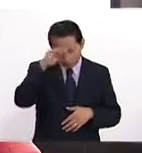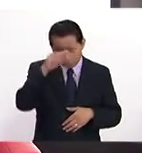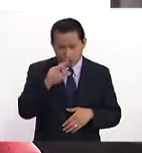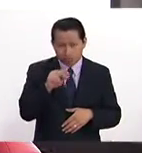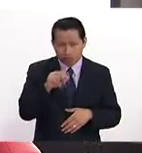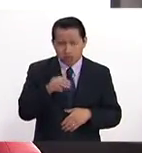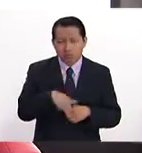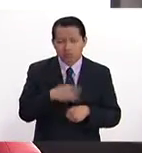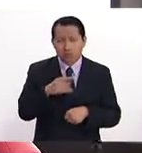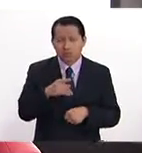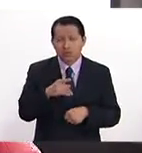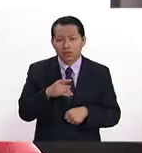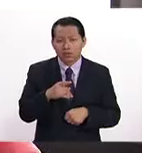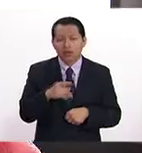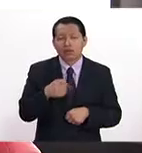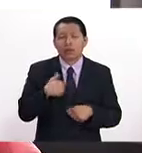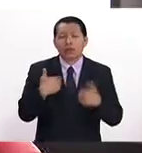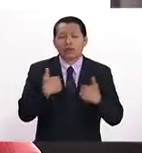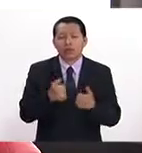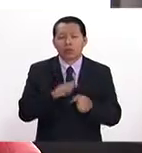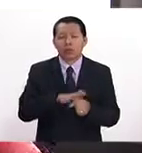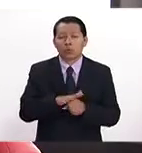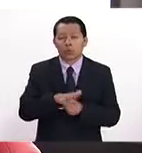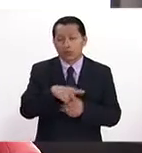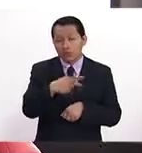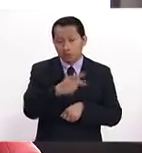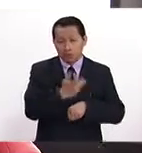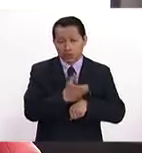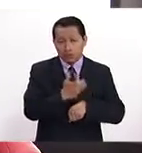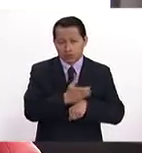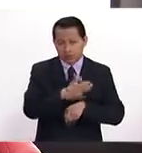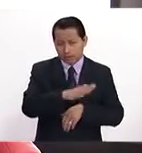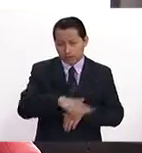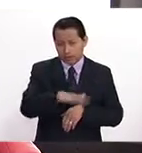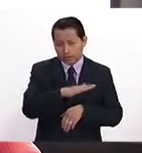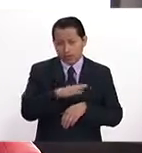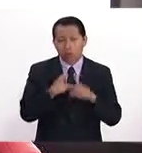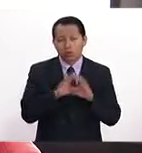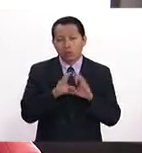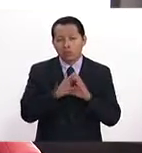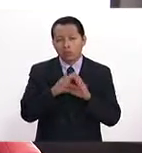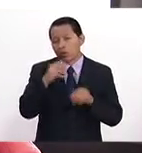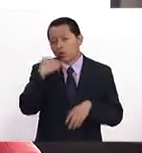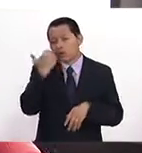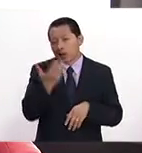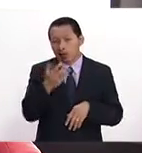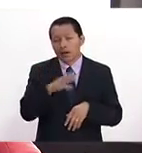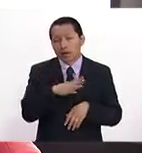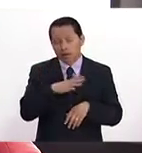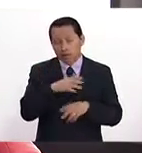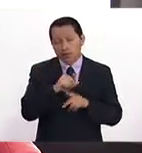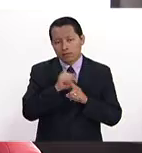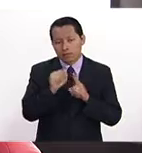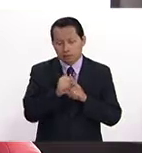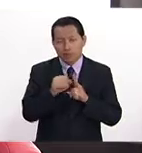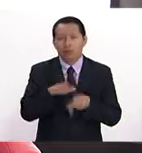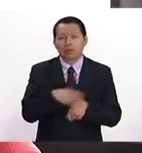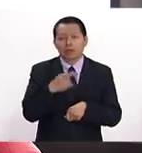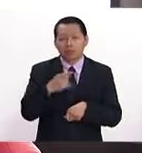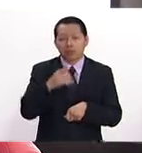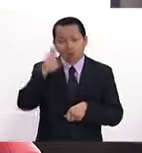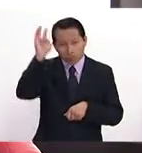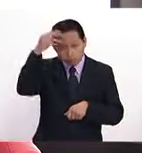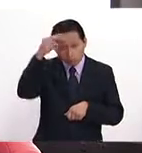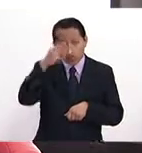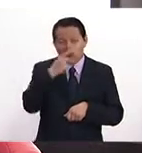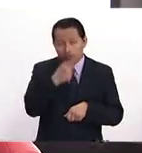bien entendería cuál es la postura de Estados Unidos, cómo ha tratado de manejar la situación. Ciertamente Donald